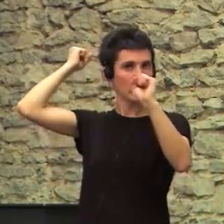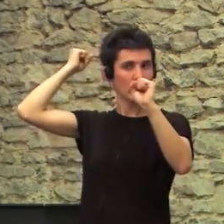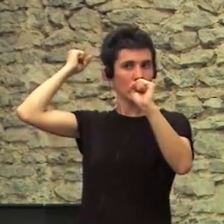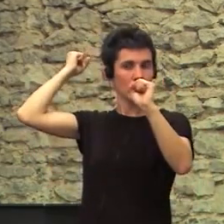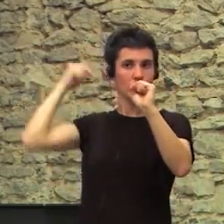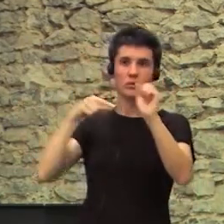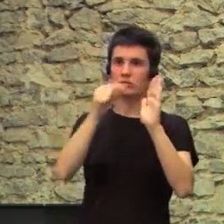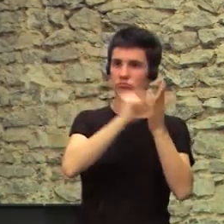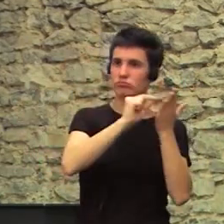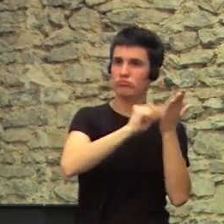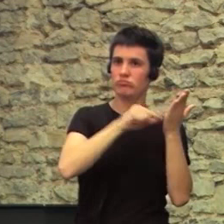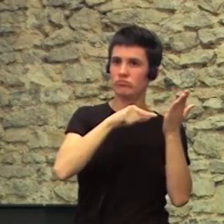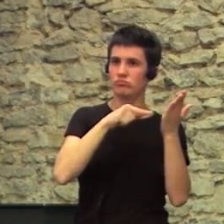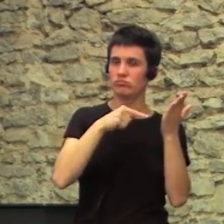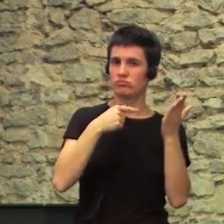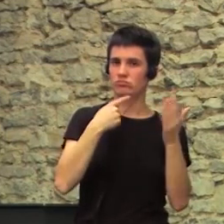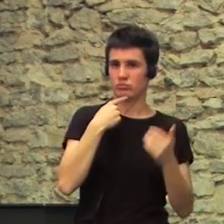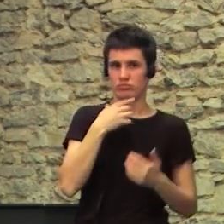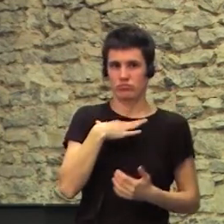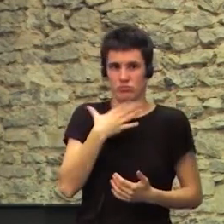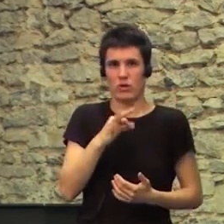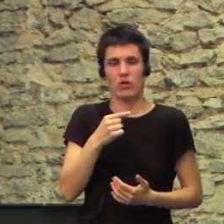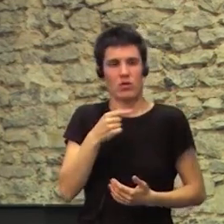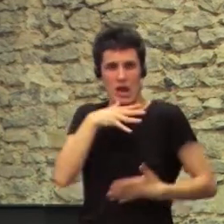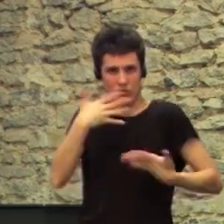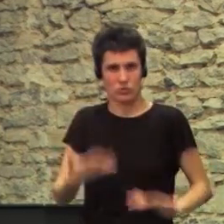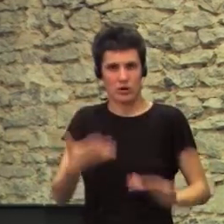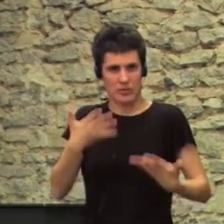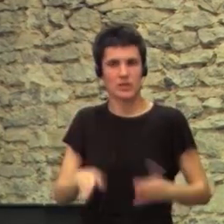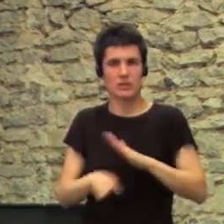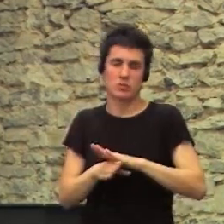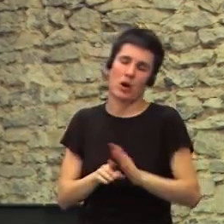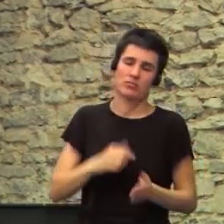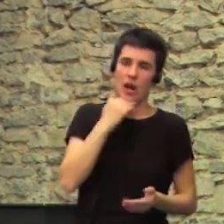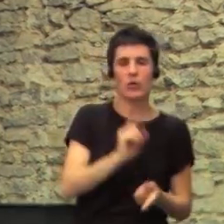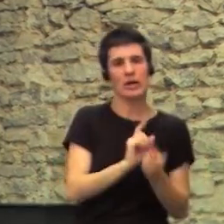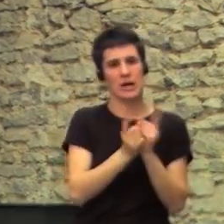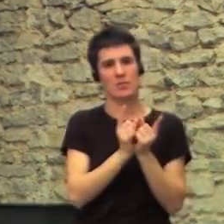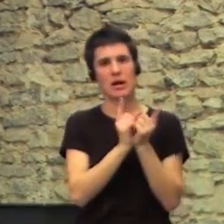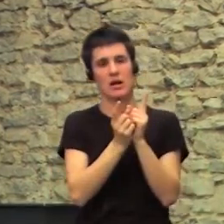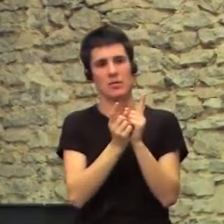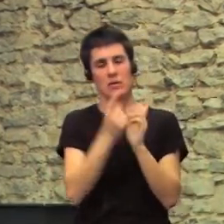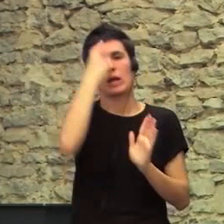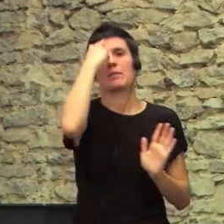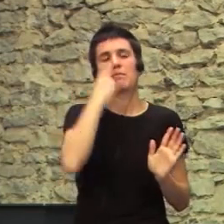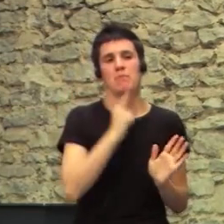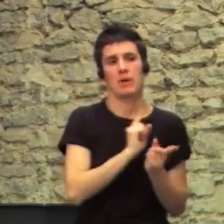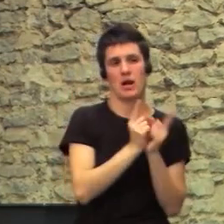todavía puedo decir que actualmente, de una forma muy velada, porque han cambiado mucho en lo estético, pero de una forma